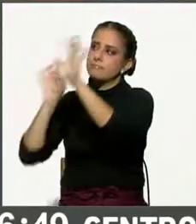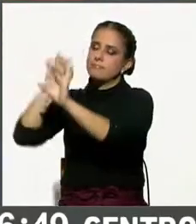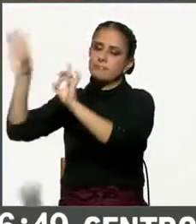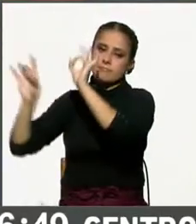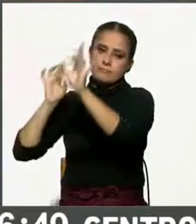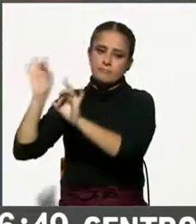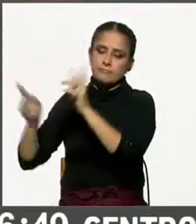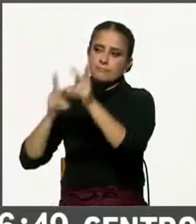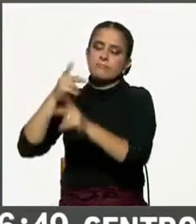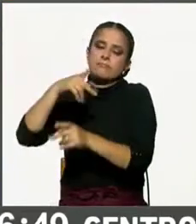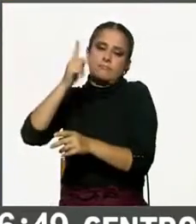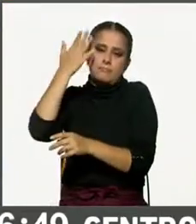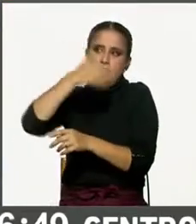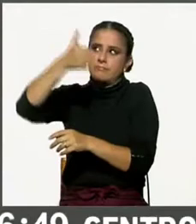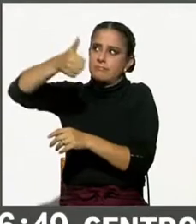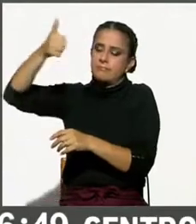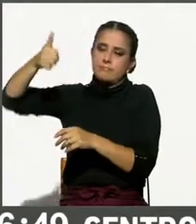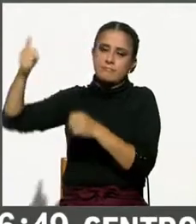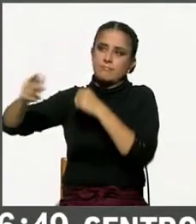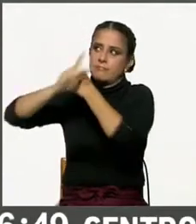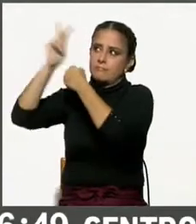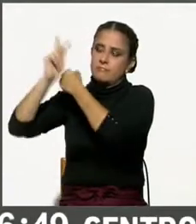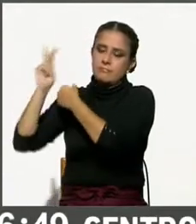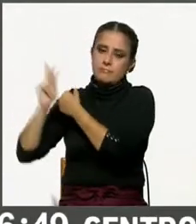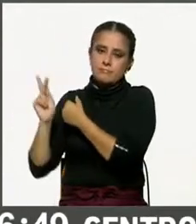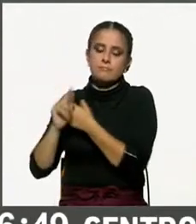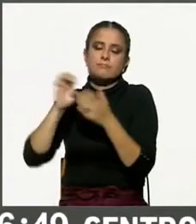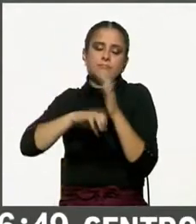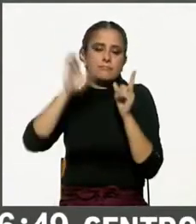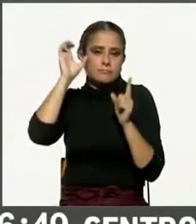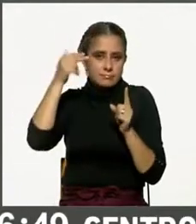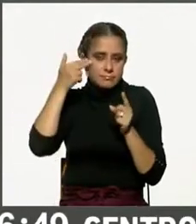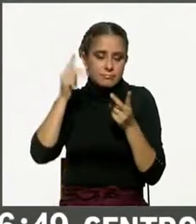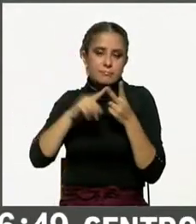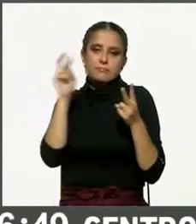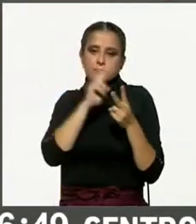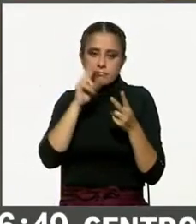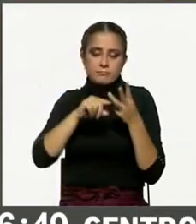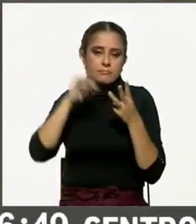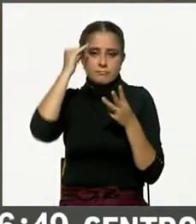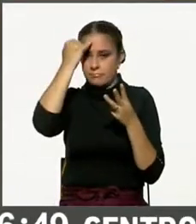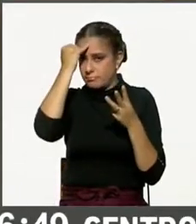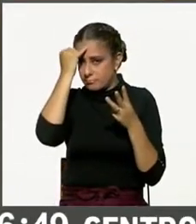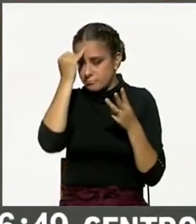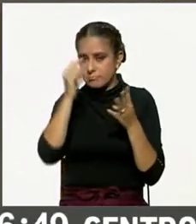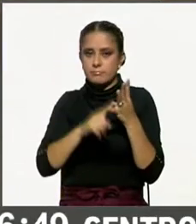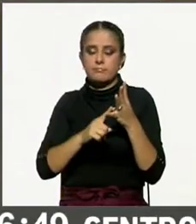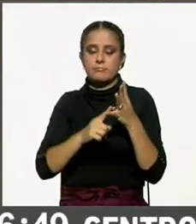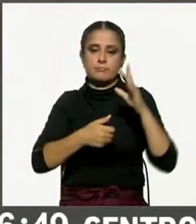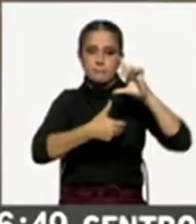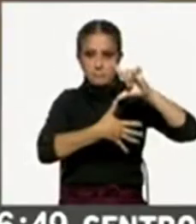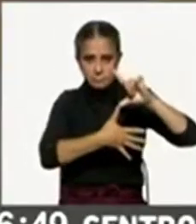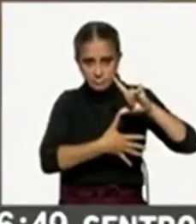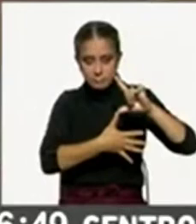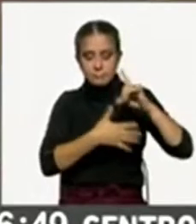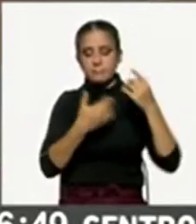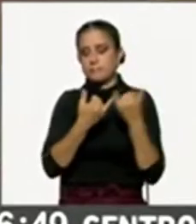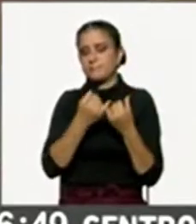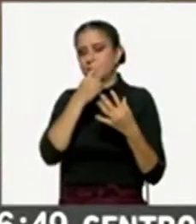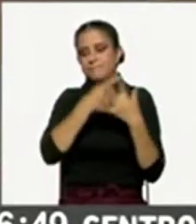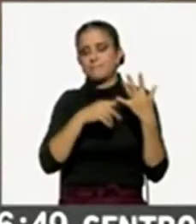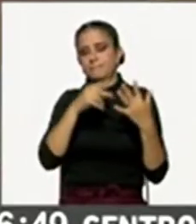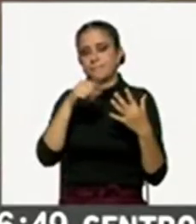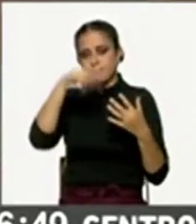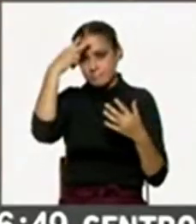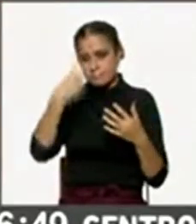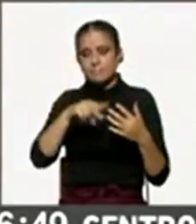país. No es representativo para China, para Rusia, para la India. En América Latina no es representativo para México,